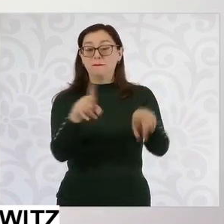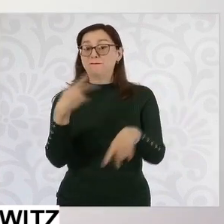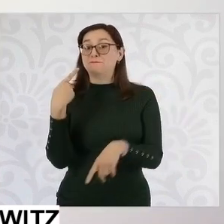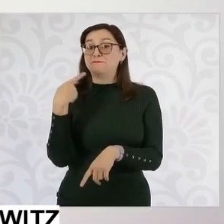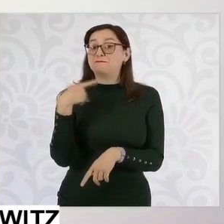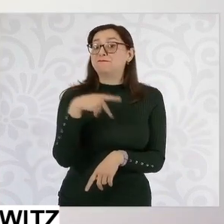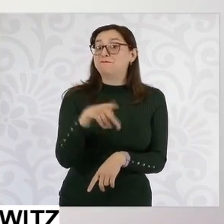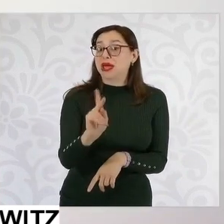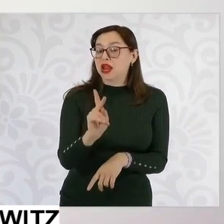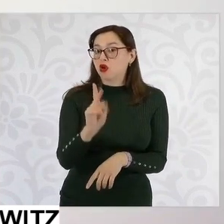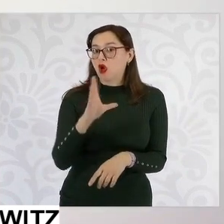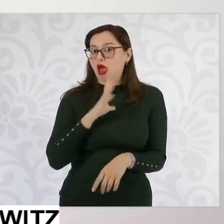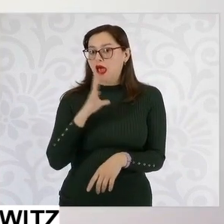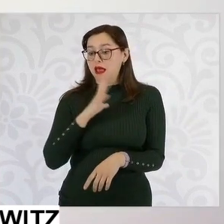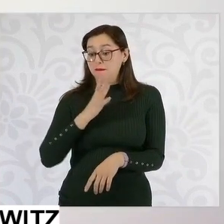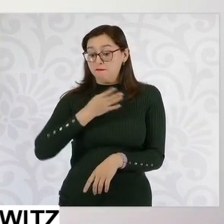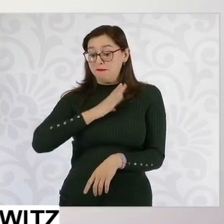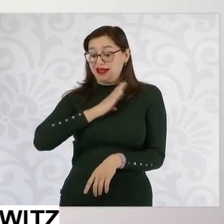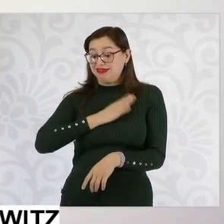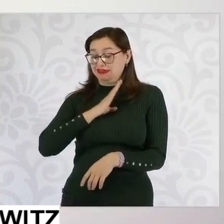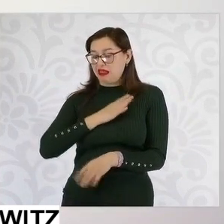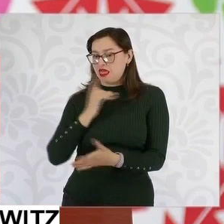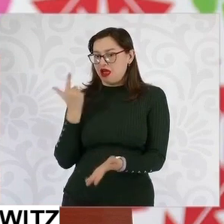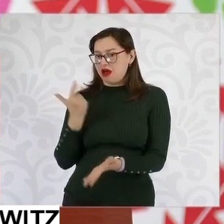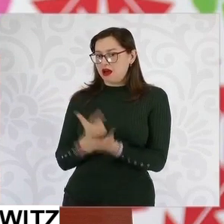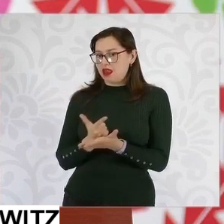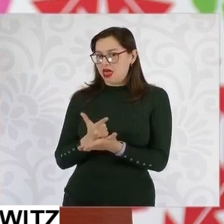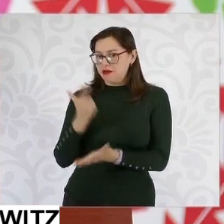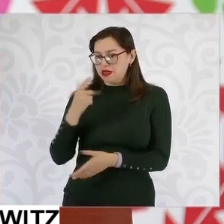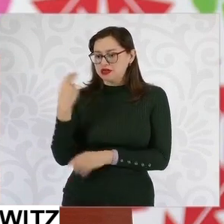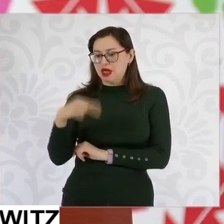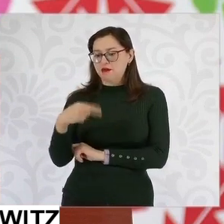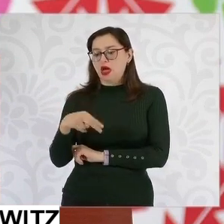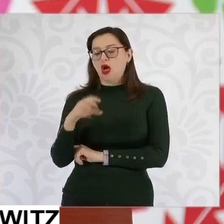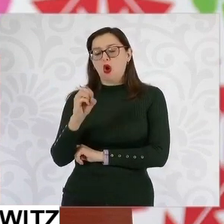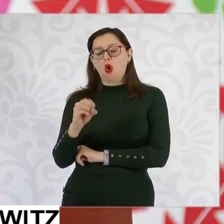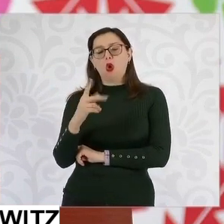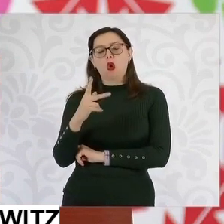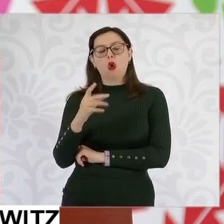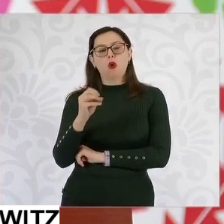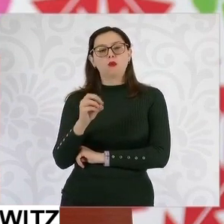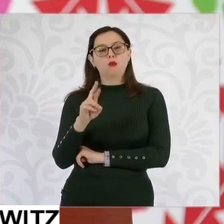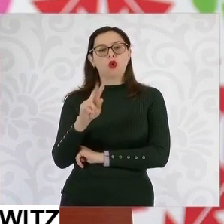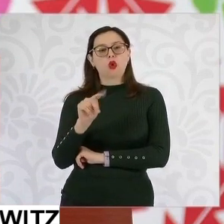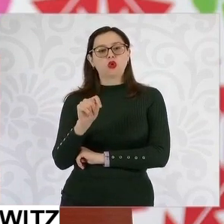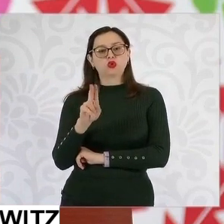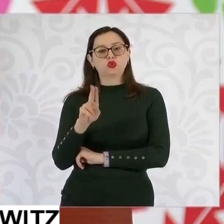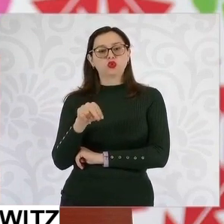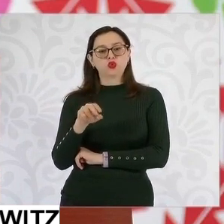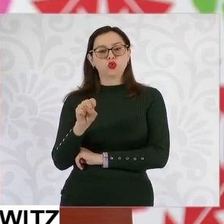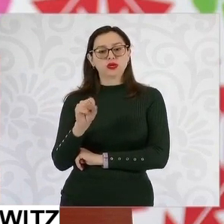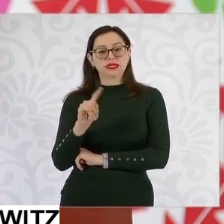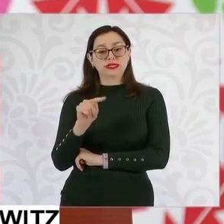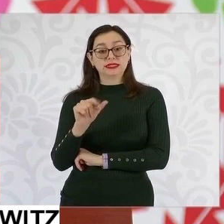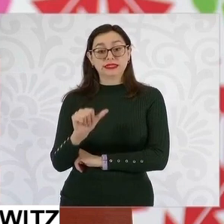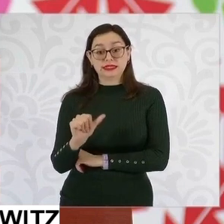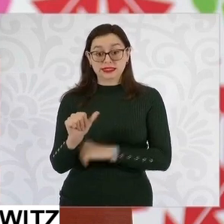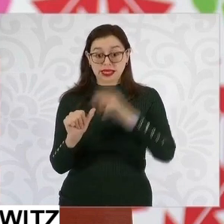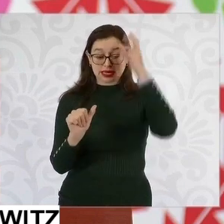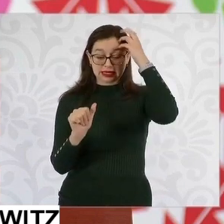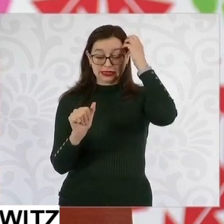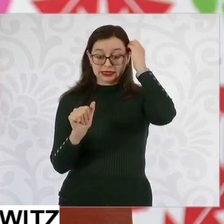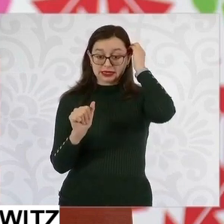que dos bacterias que presentamos son comensales que tenemos nosotros en el propio organismo y